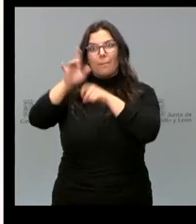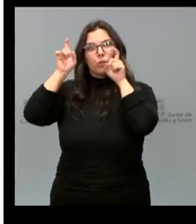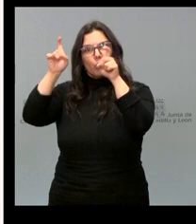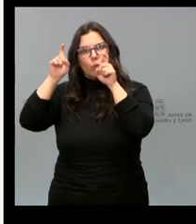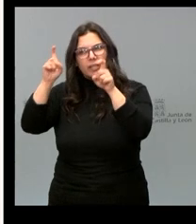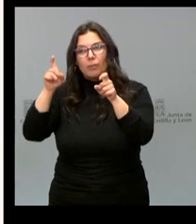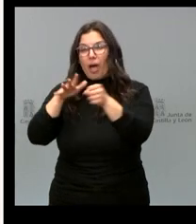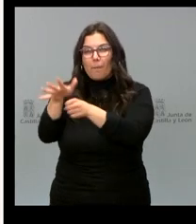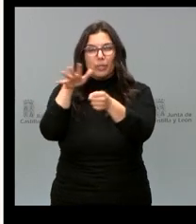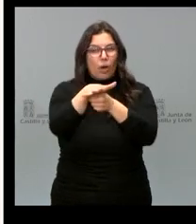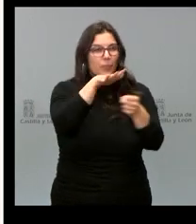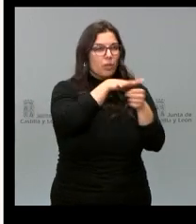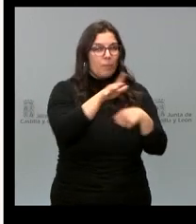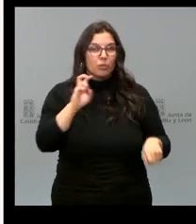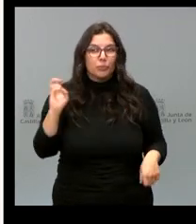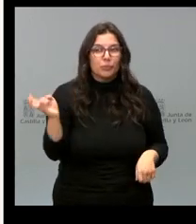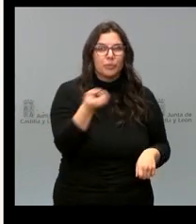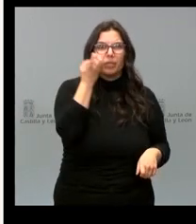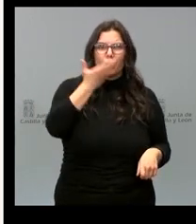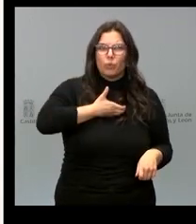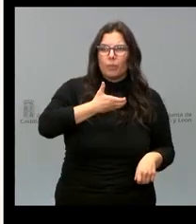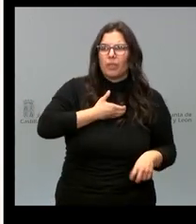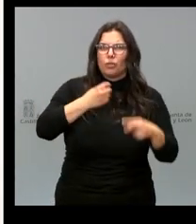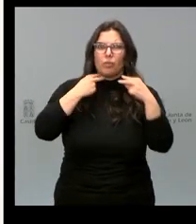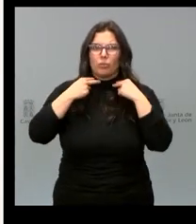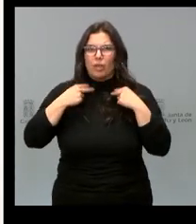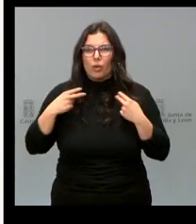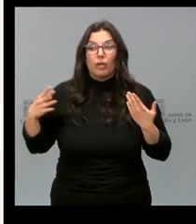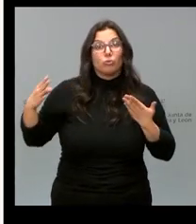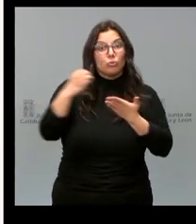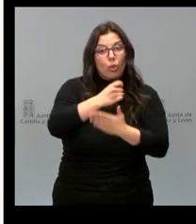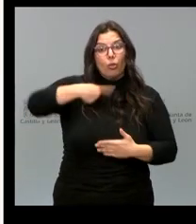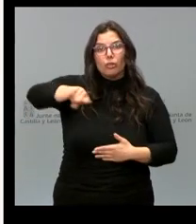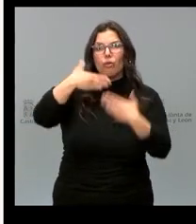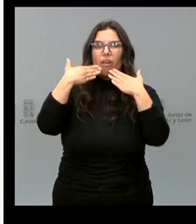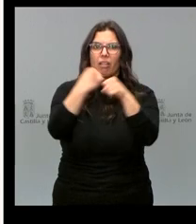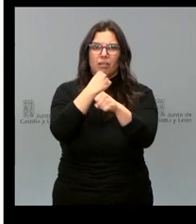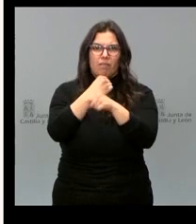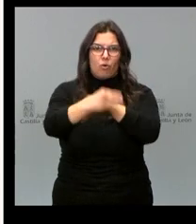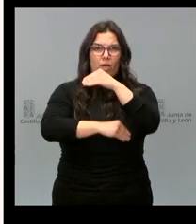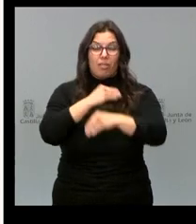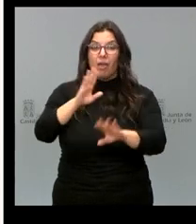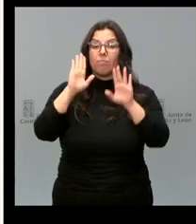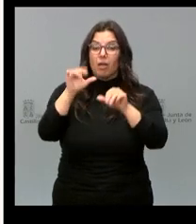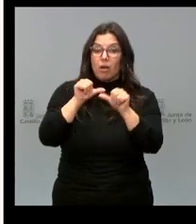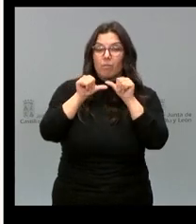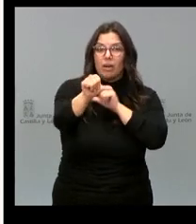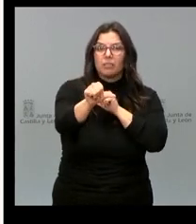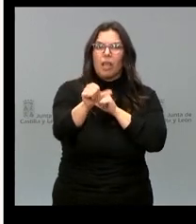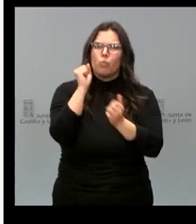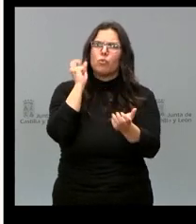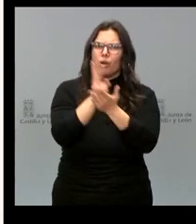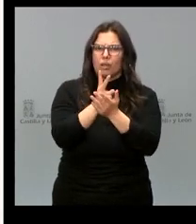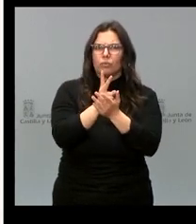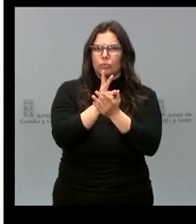desde todos los ámbitos, las corporaciones locales, etcétera, la labor que están realizando. Pero tenemos ante nosotros un